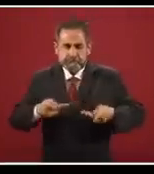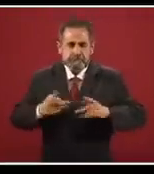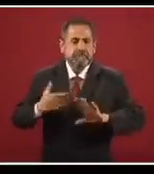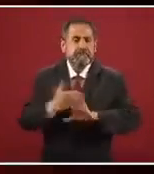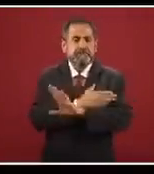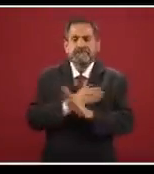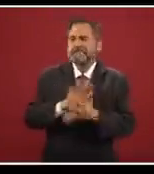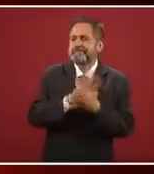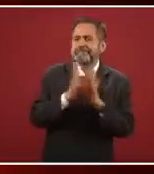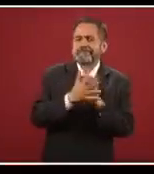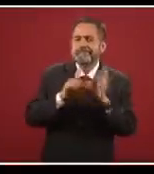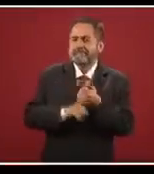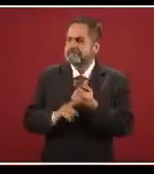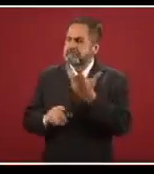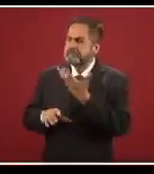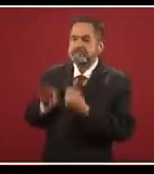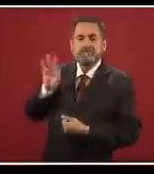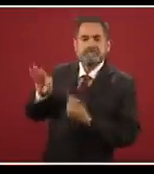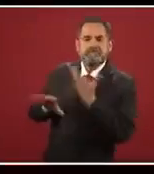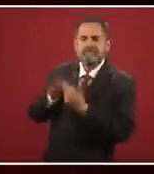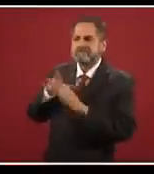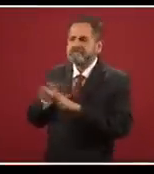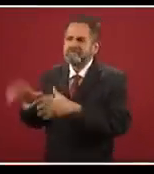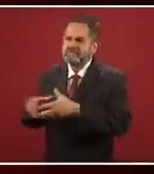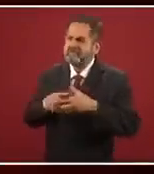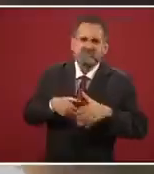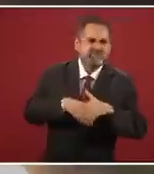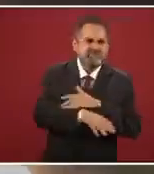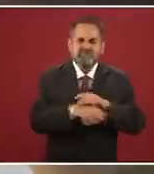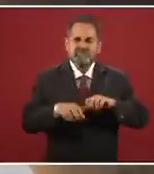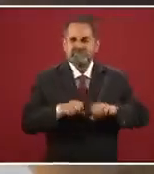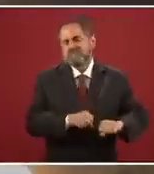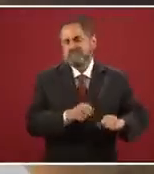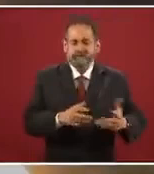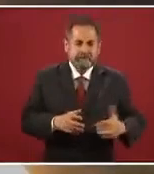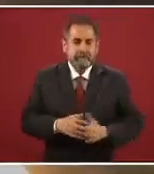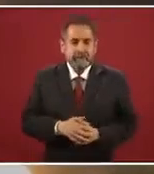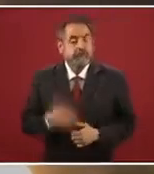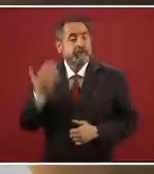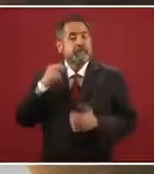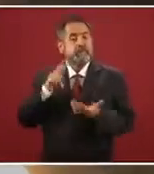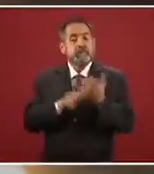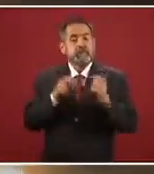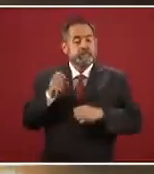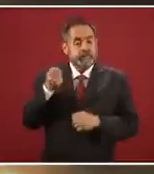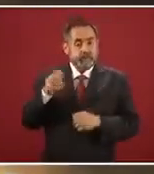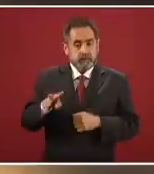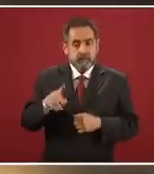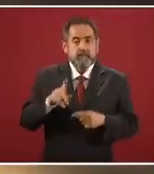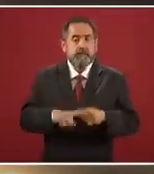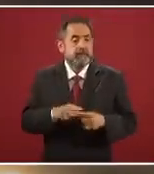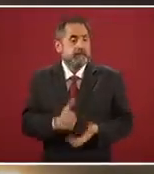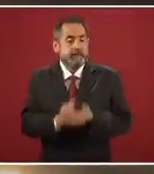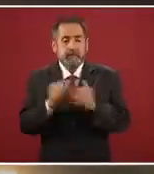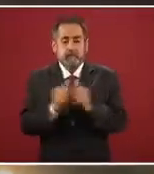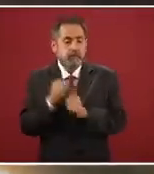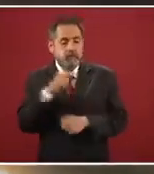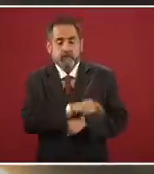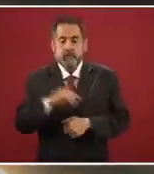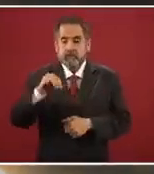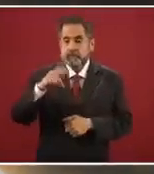el tráfico de personas migrantes. En 2019, el Instituto coadyuvó a poner a disposición del Ministerio Público